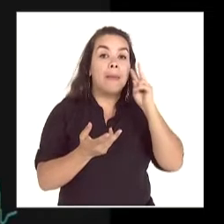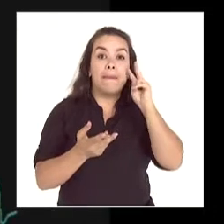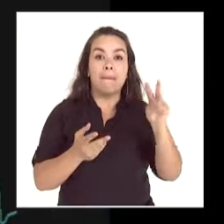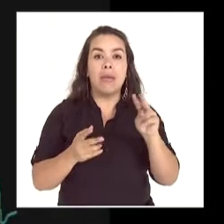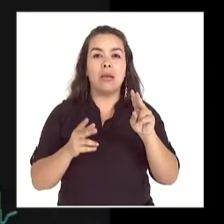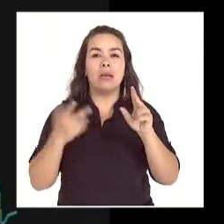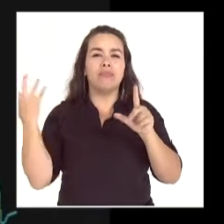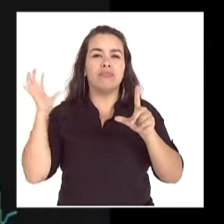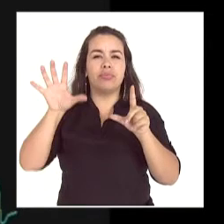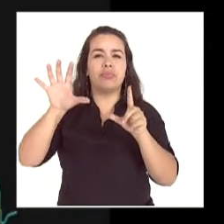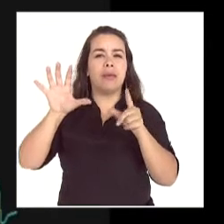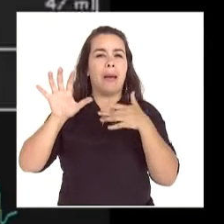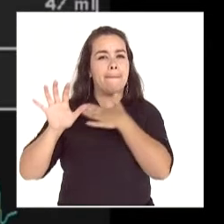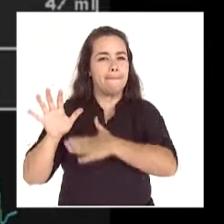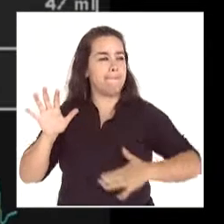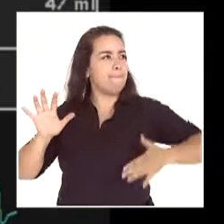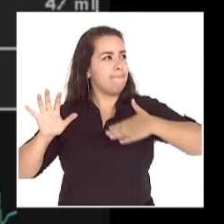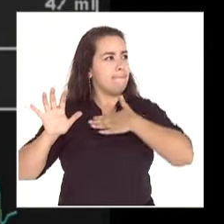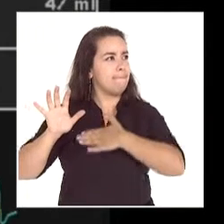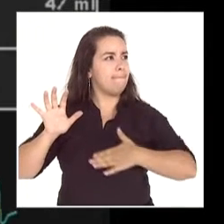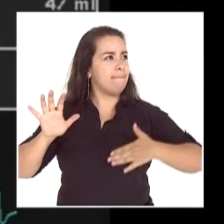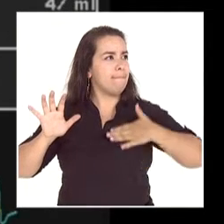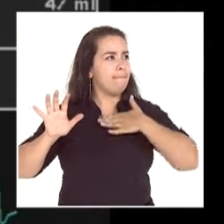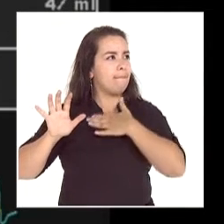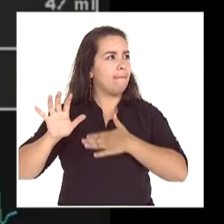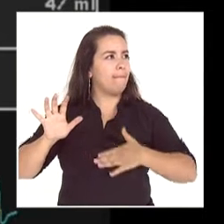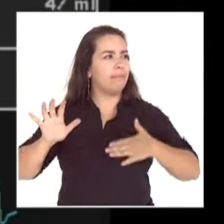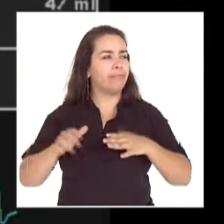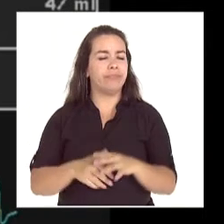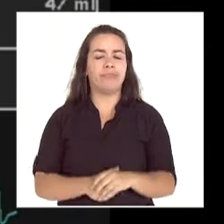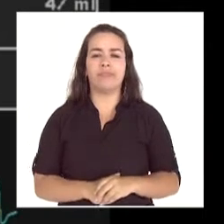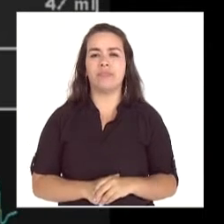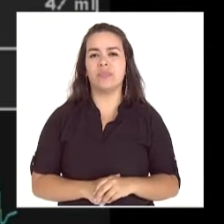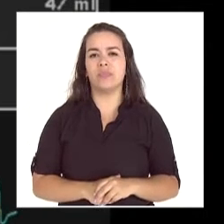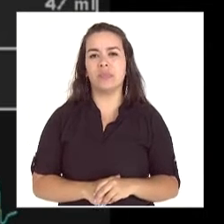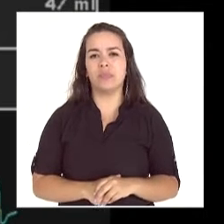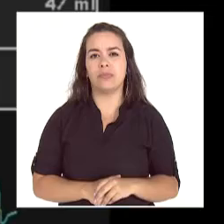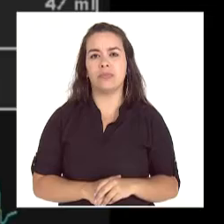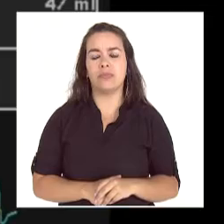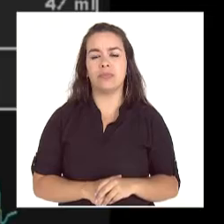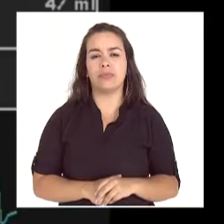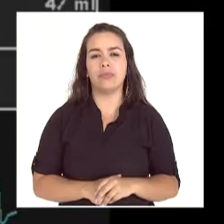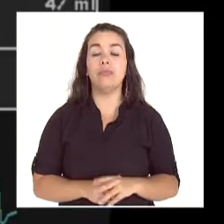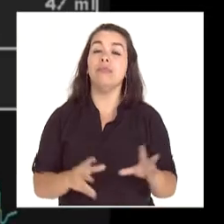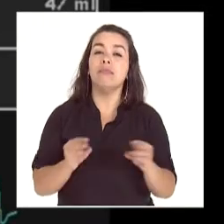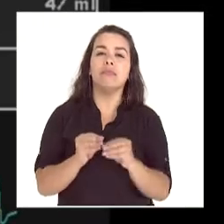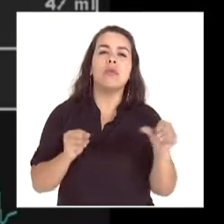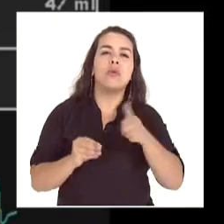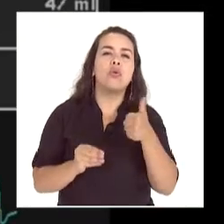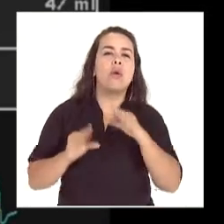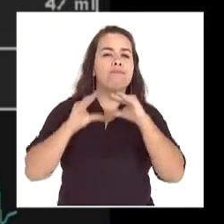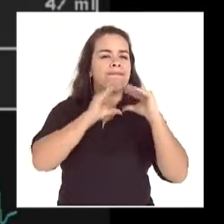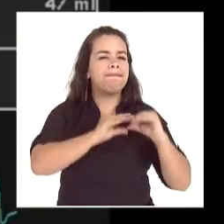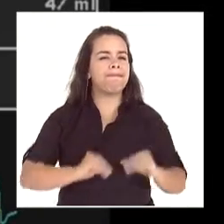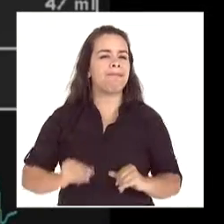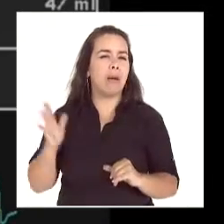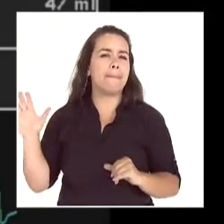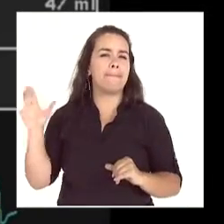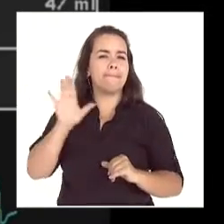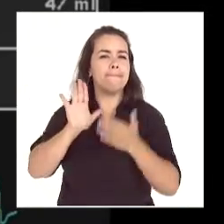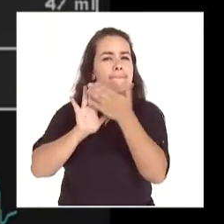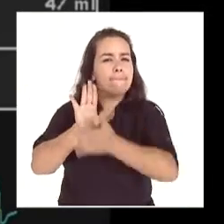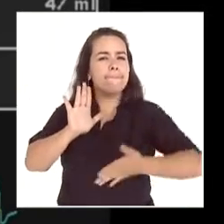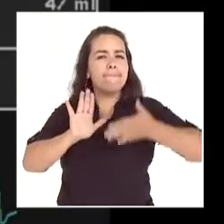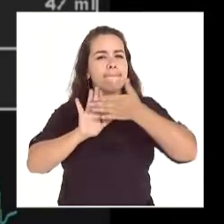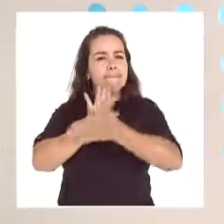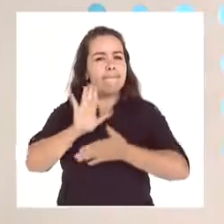plano paraesternal en el que se ve el septum interventricular y la pared posterior del corazón, pero hay otros muchos planos que se ven